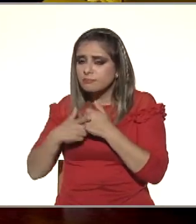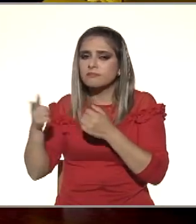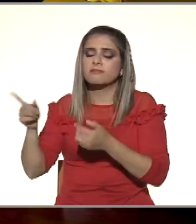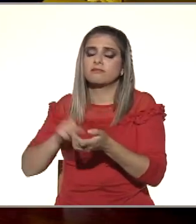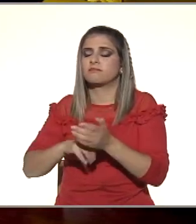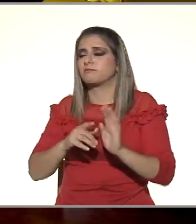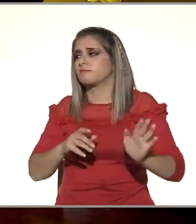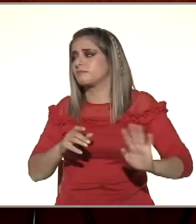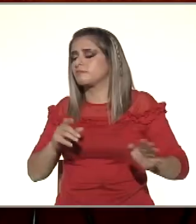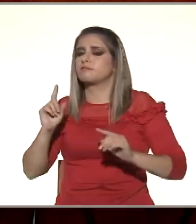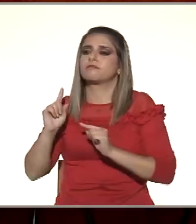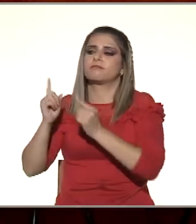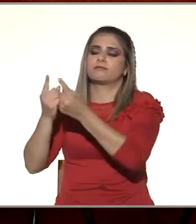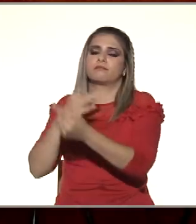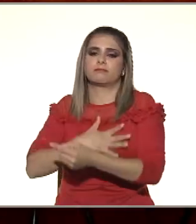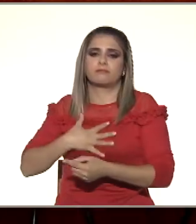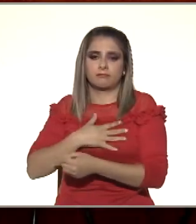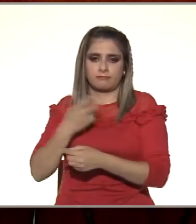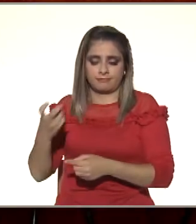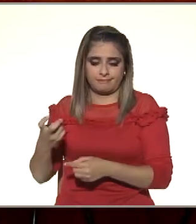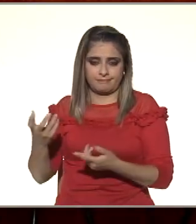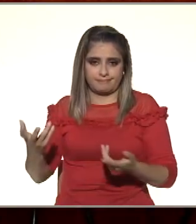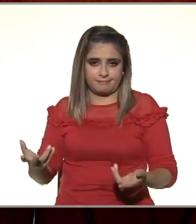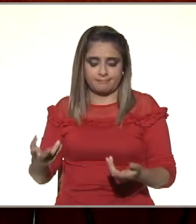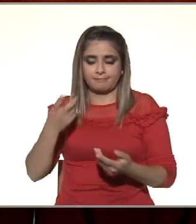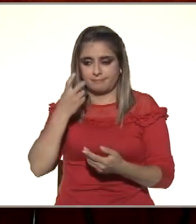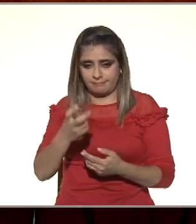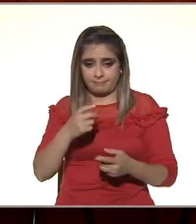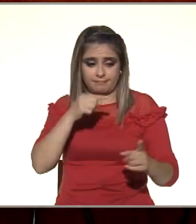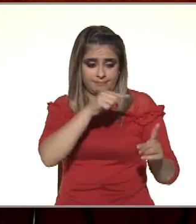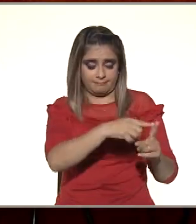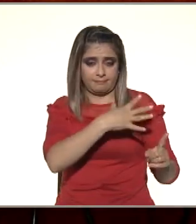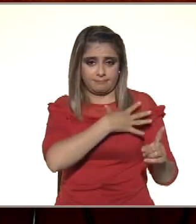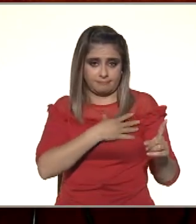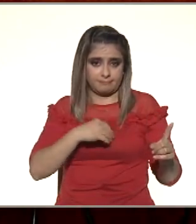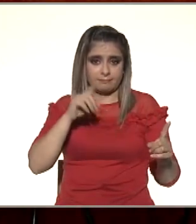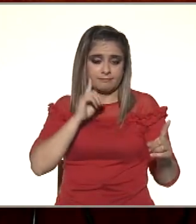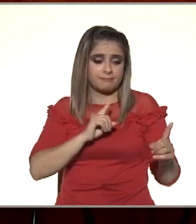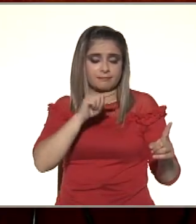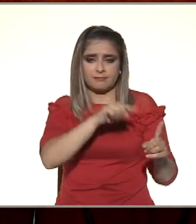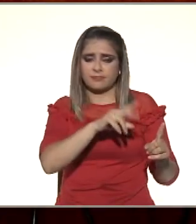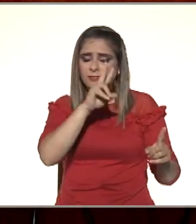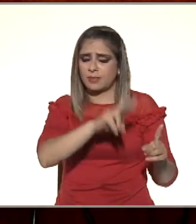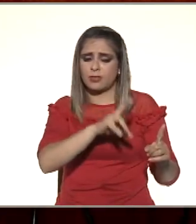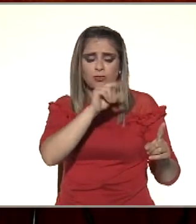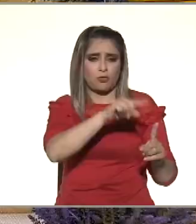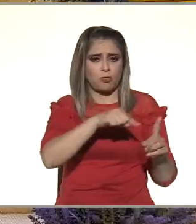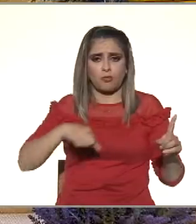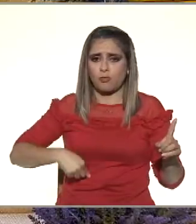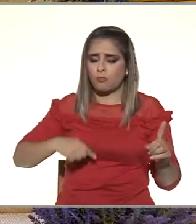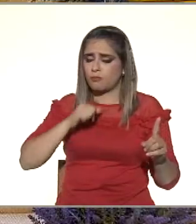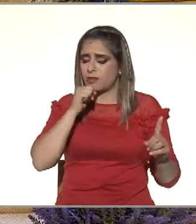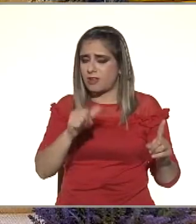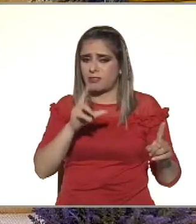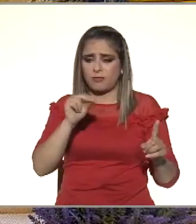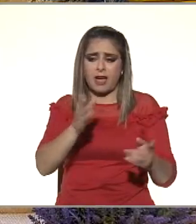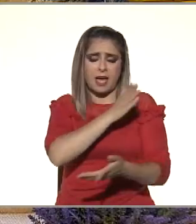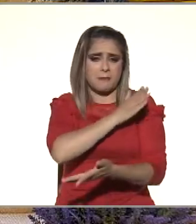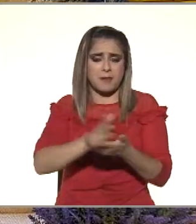como mamá de esa hija? Decirle que eso no tenía que ver con ella, ¿no? O